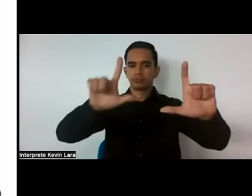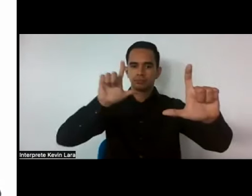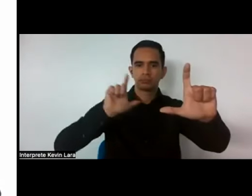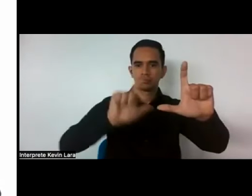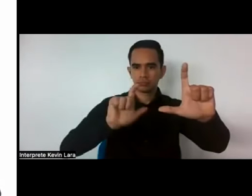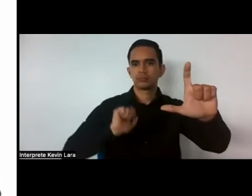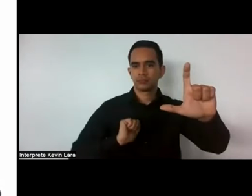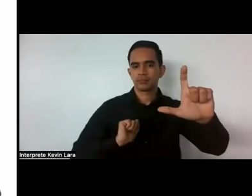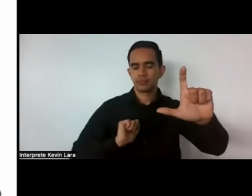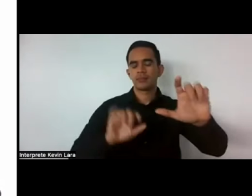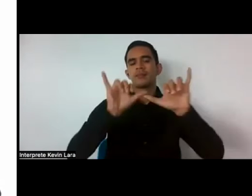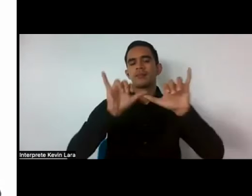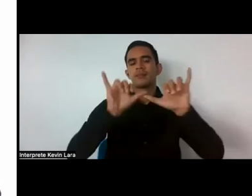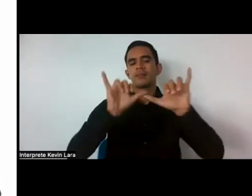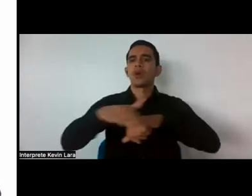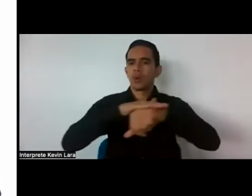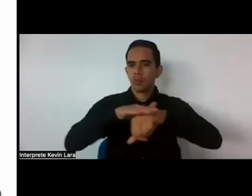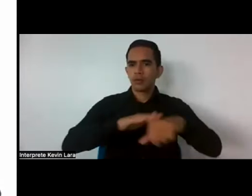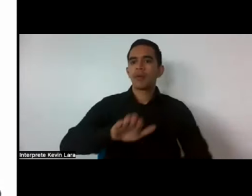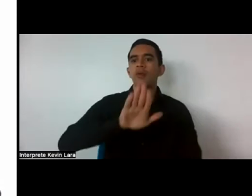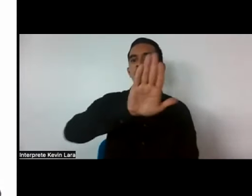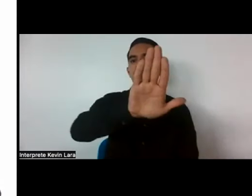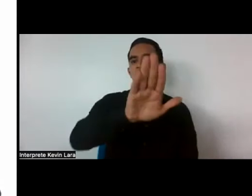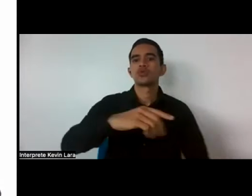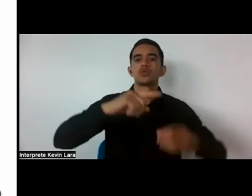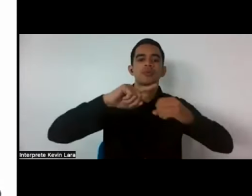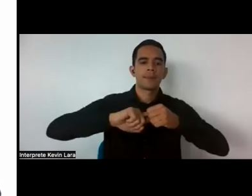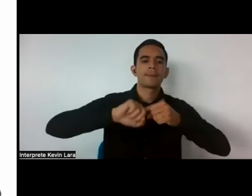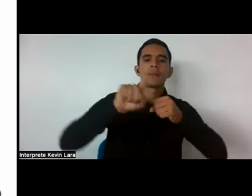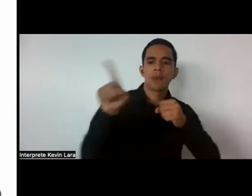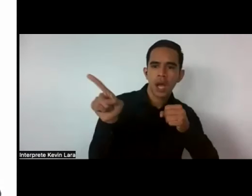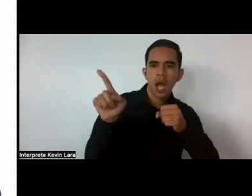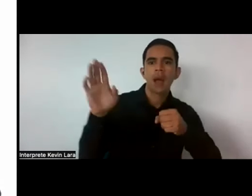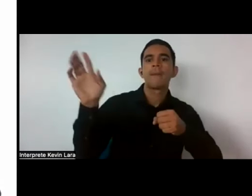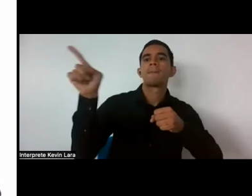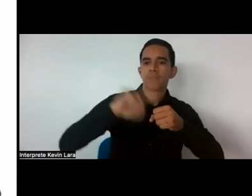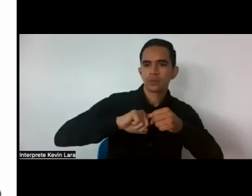apagada y micrófono apagado para lograr una mejor